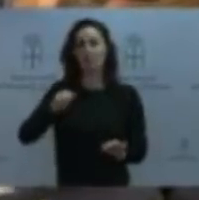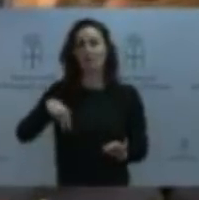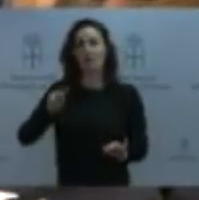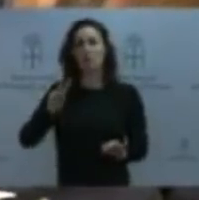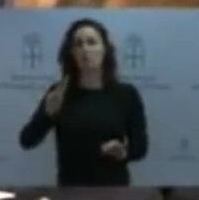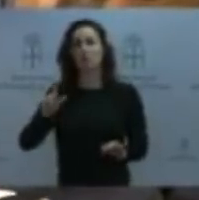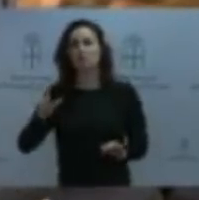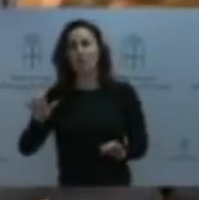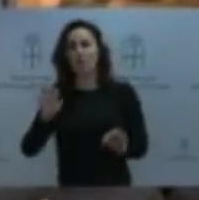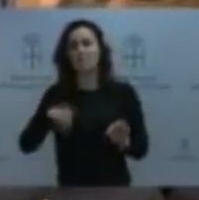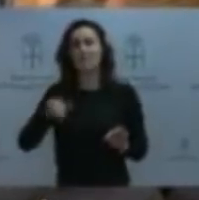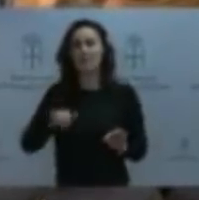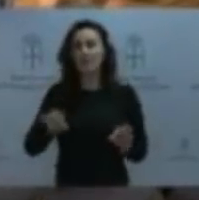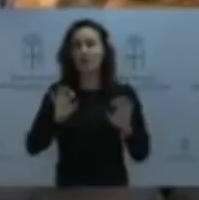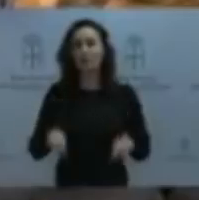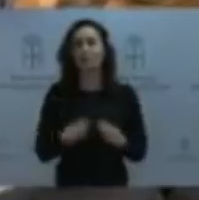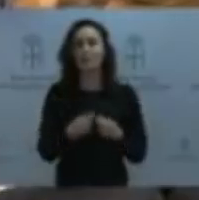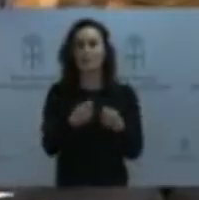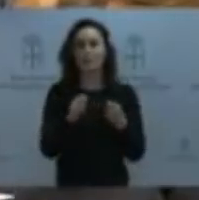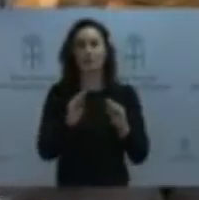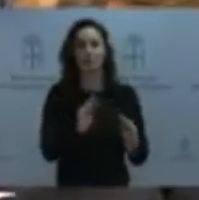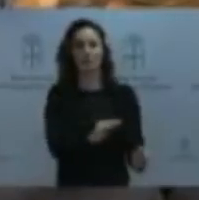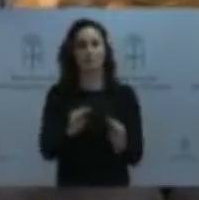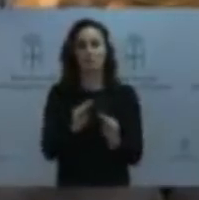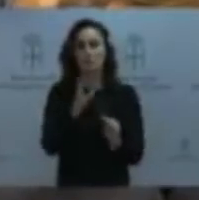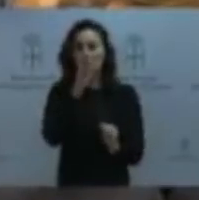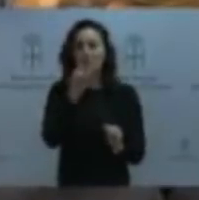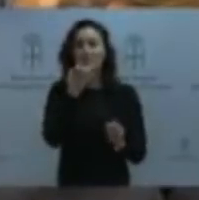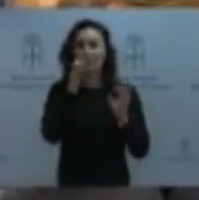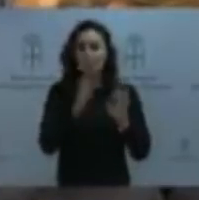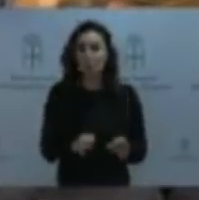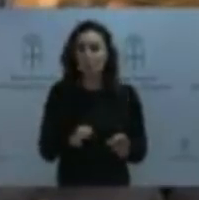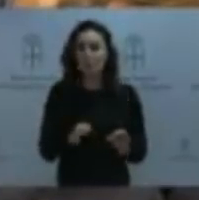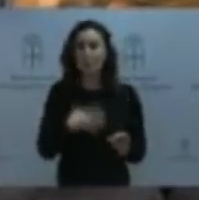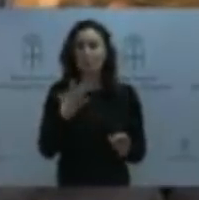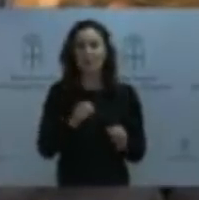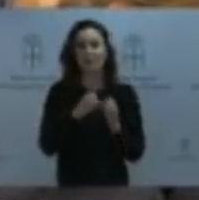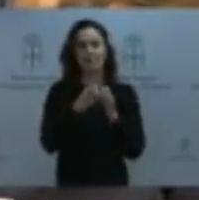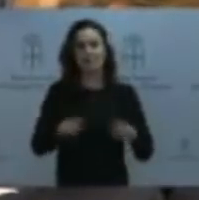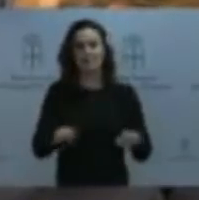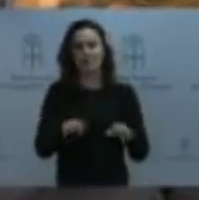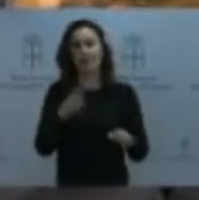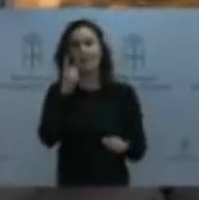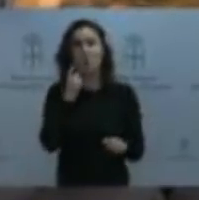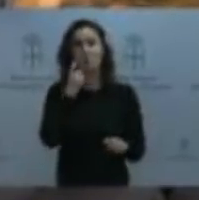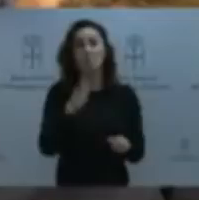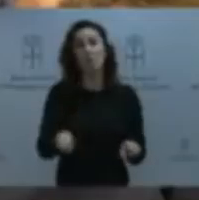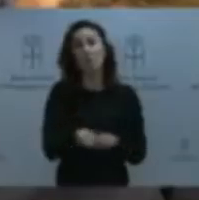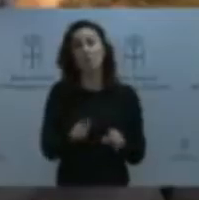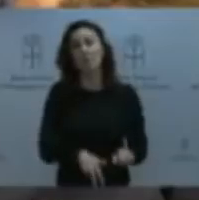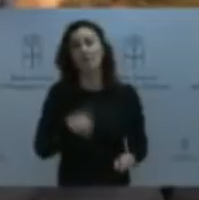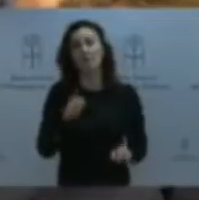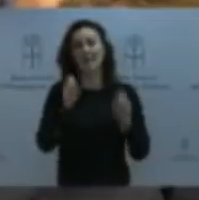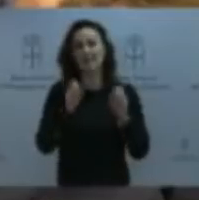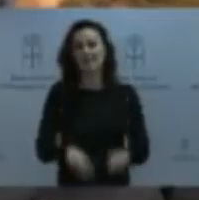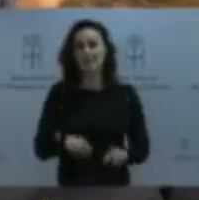desmantelamiento, como si la cabeza pudiera emanciparse del resto del cuerpo y los bancos flotar en el aire sin plantilla, sucursales,